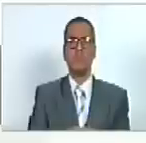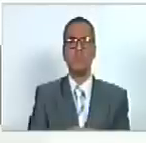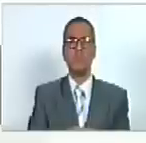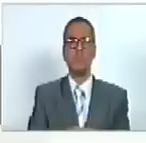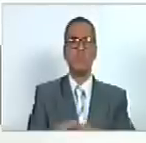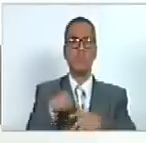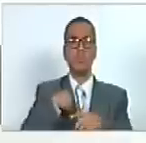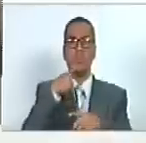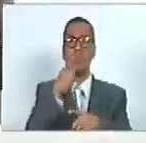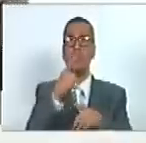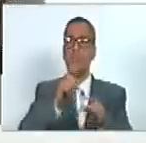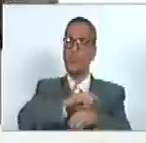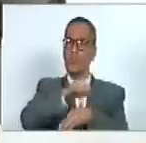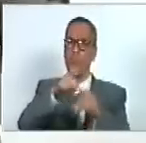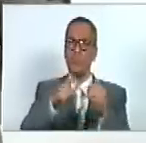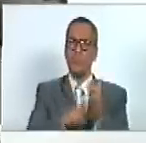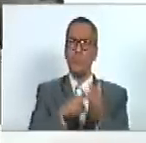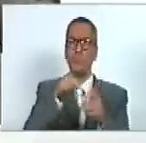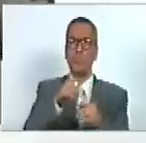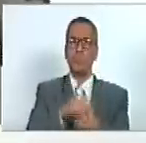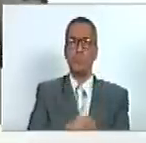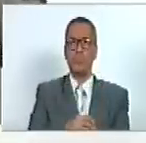Y fue casi unánime,